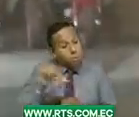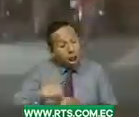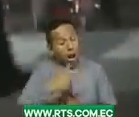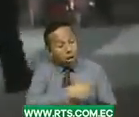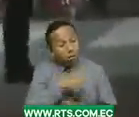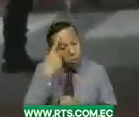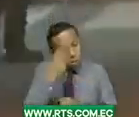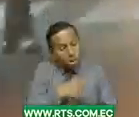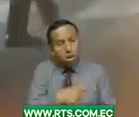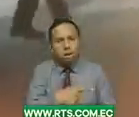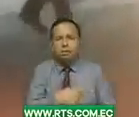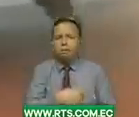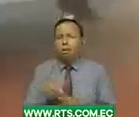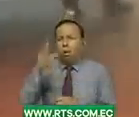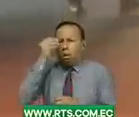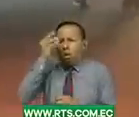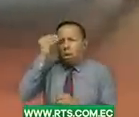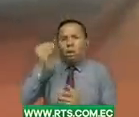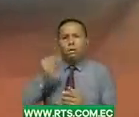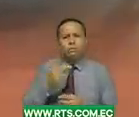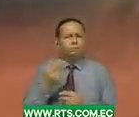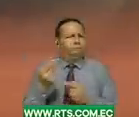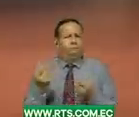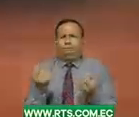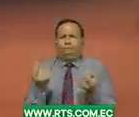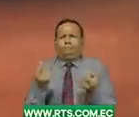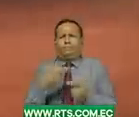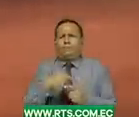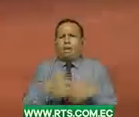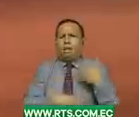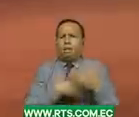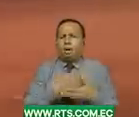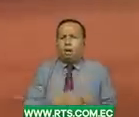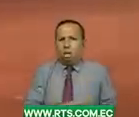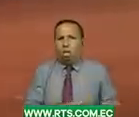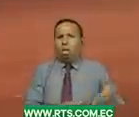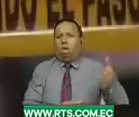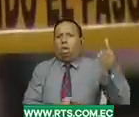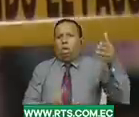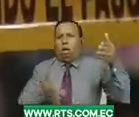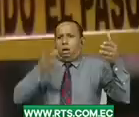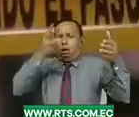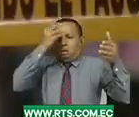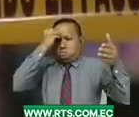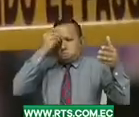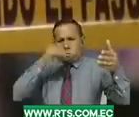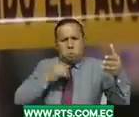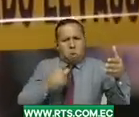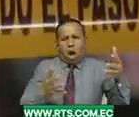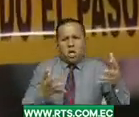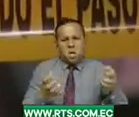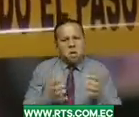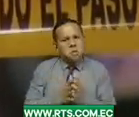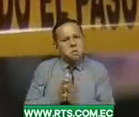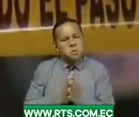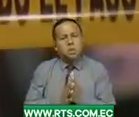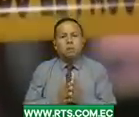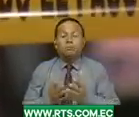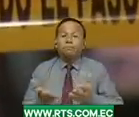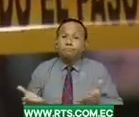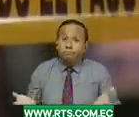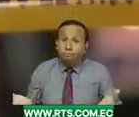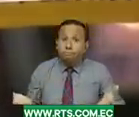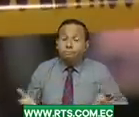vida y se mejore, sino probablemente se convierte en otro criminal o en otra víctima. Informó Maite Morán.